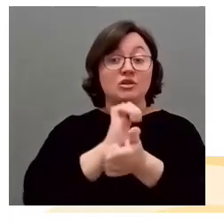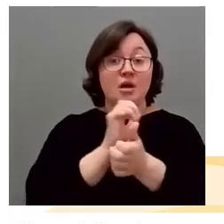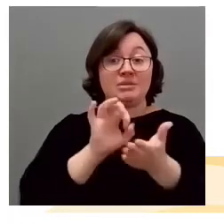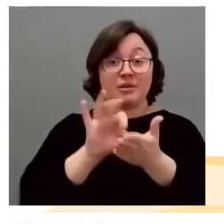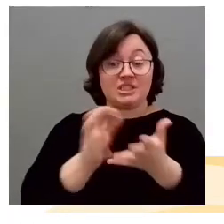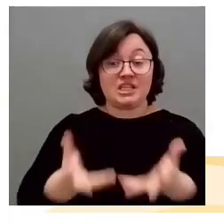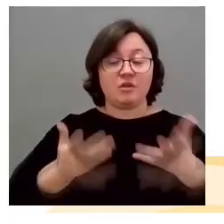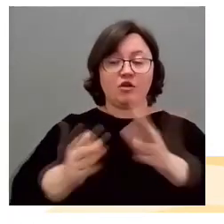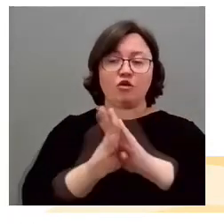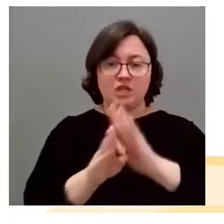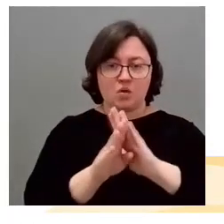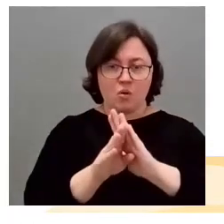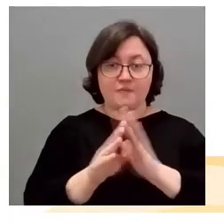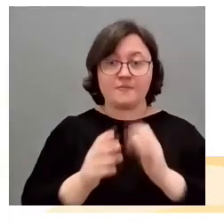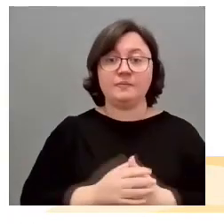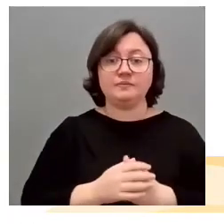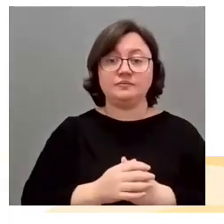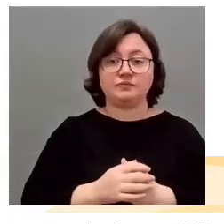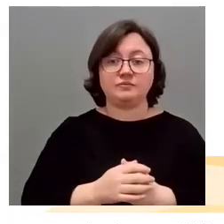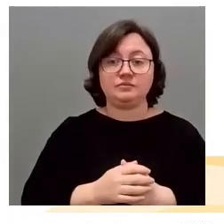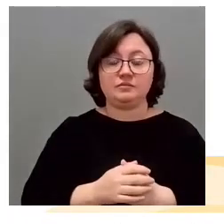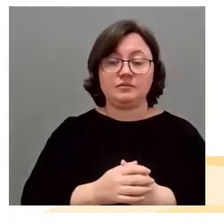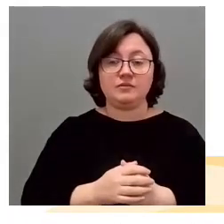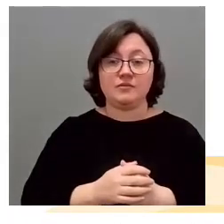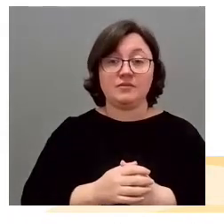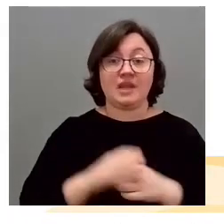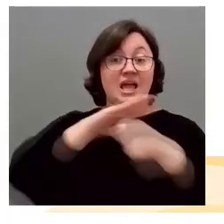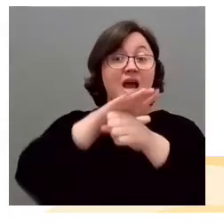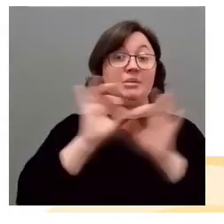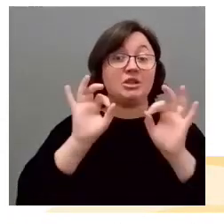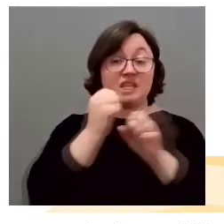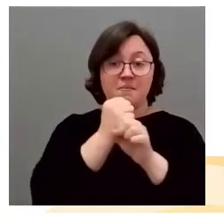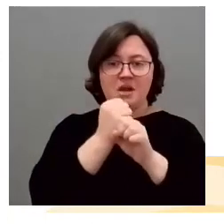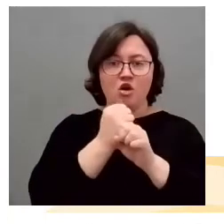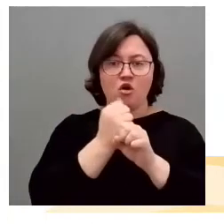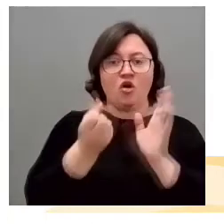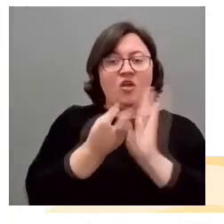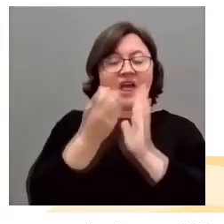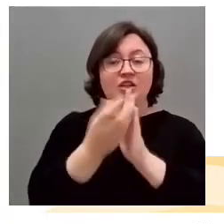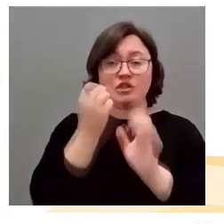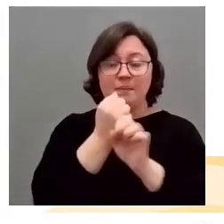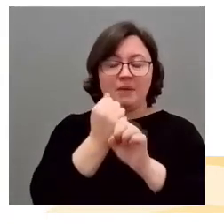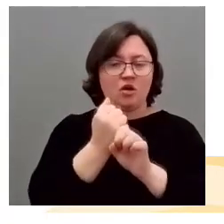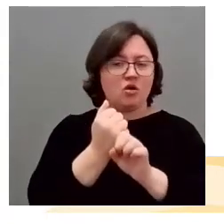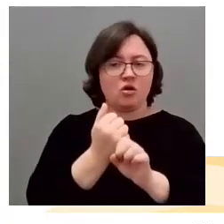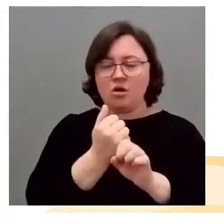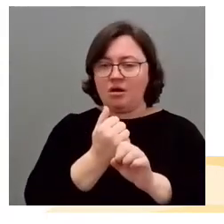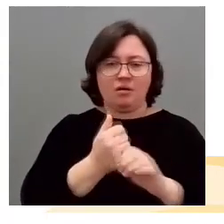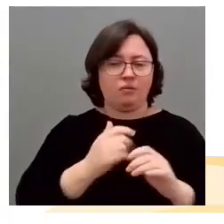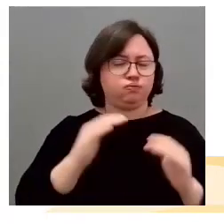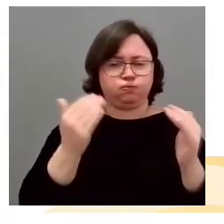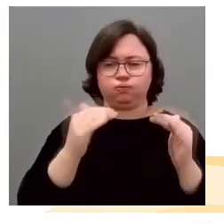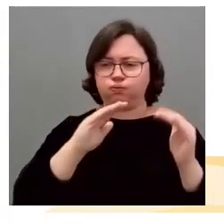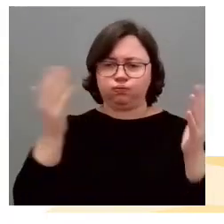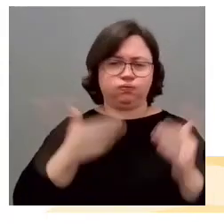de servicios y más en esta situación. En el ámbito del empleo, las cifras de empleo son lamentables. Hemos retrocedido